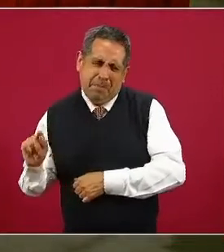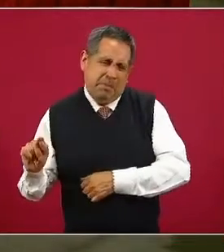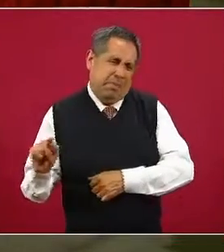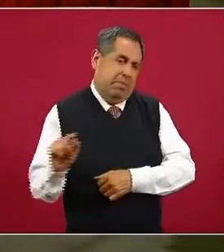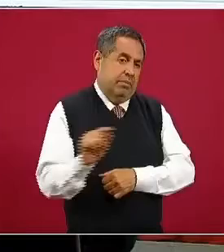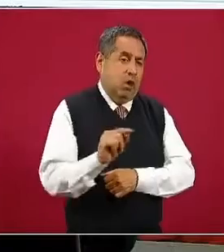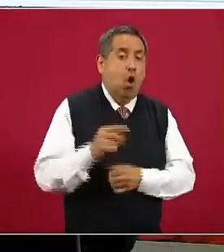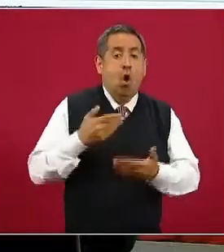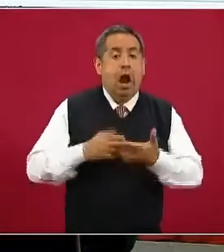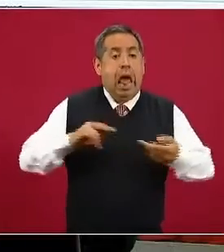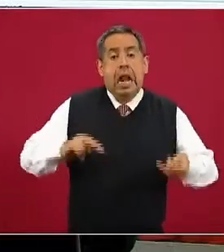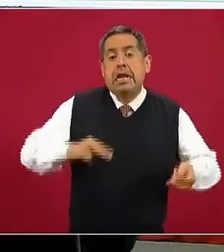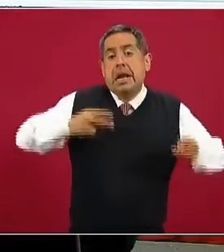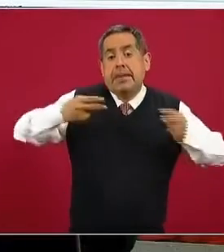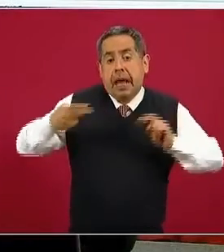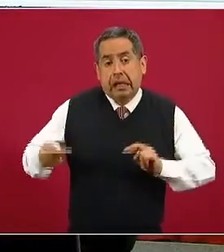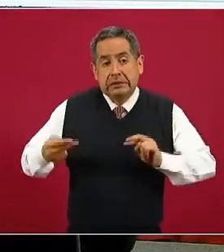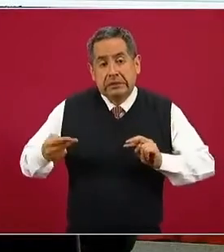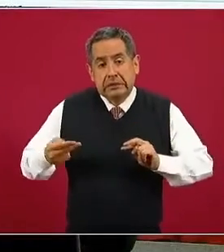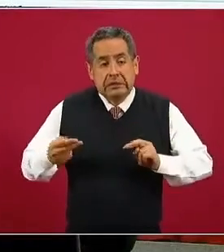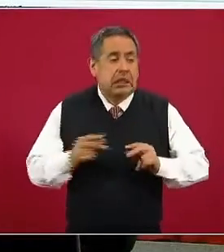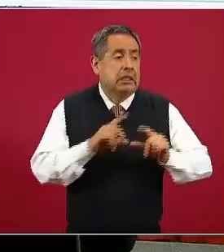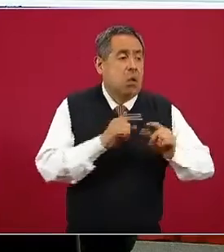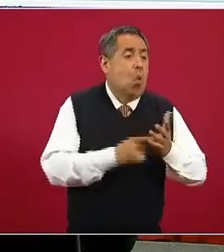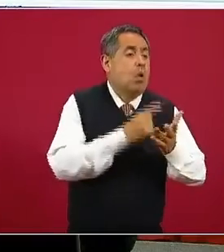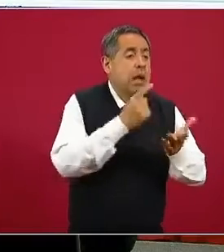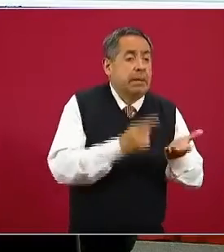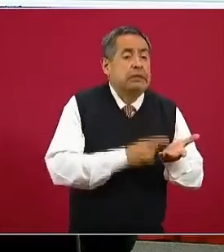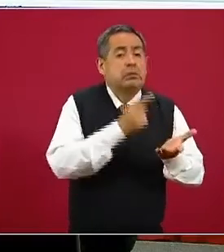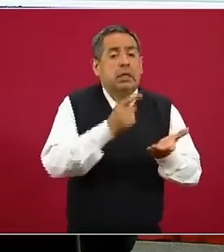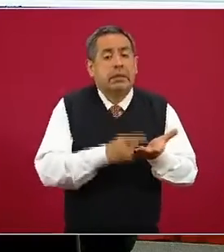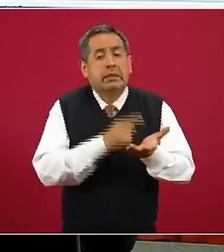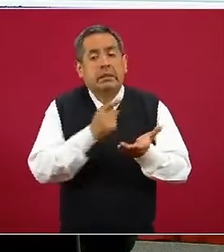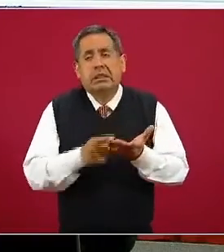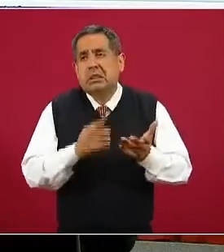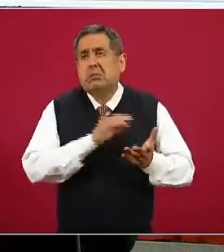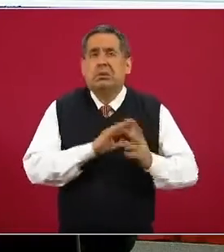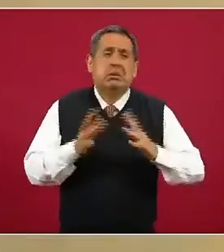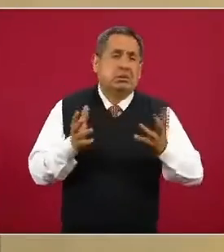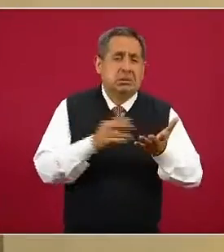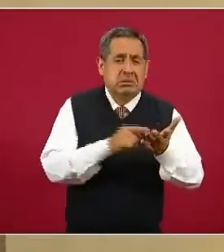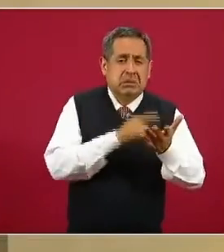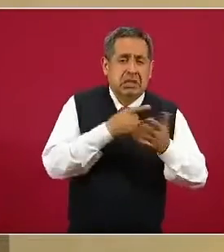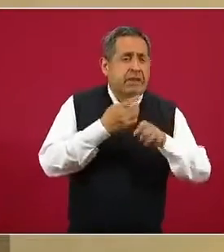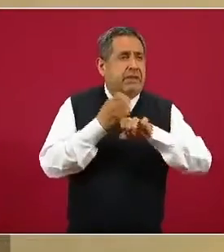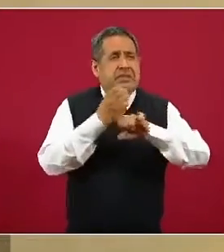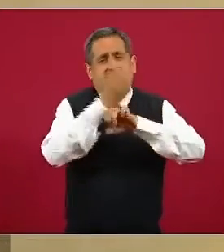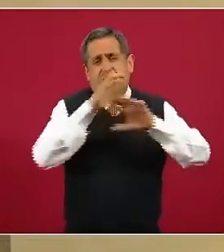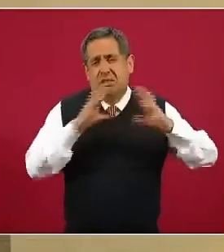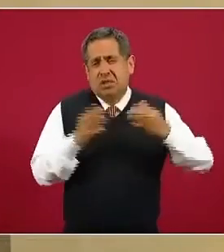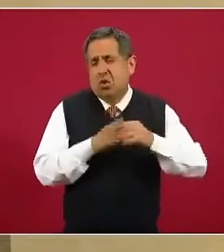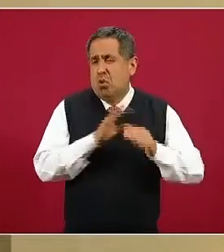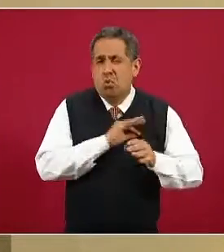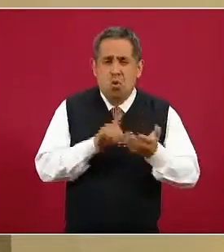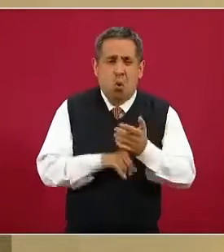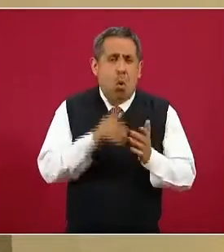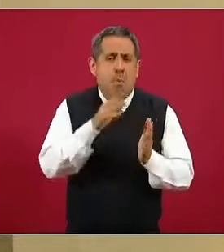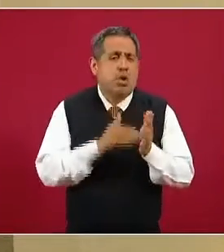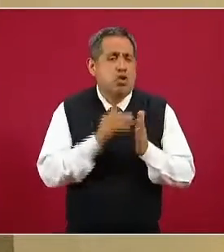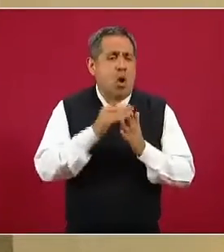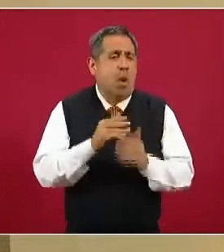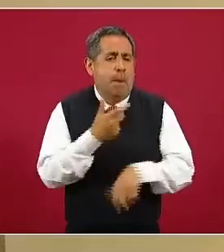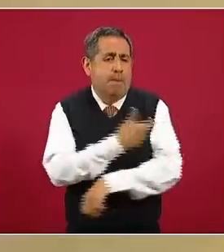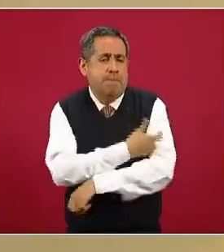al revés. Empezamos con vacunaciones esporádicas, más o menos alrededor de todos los estados llevamos aproximadamente 1 millón